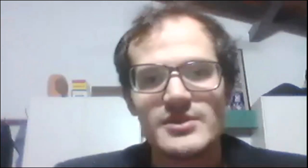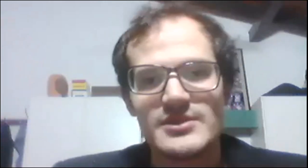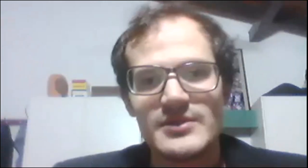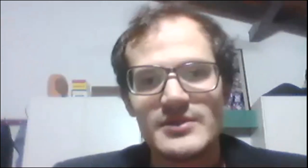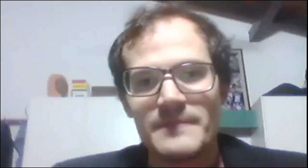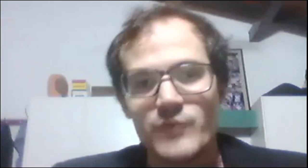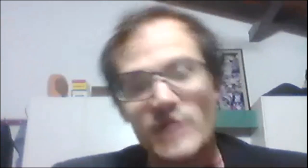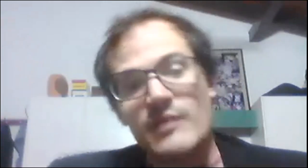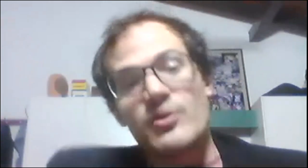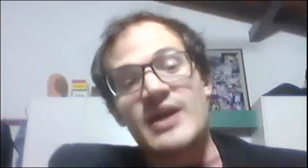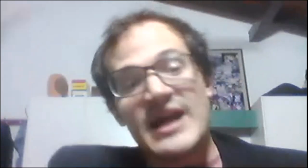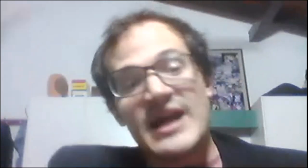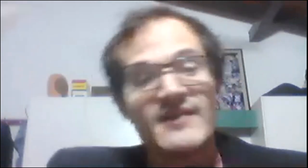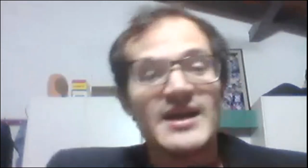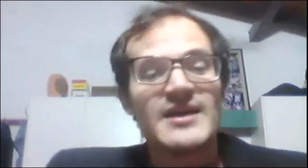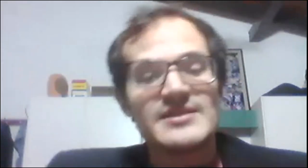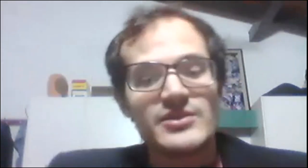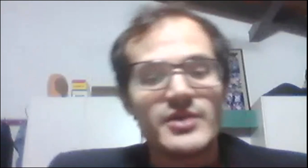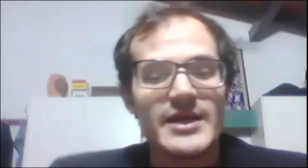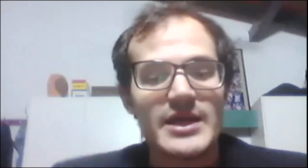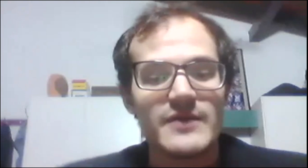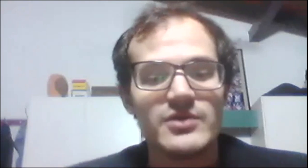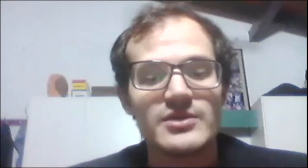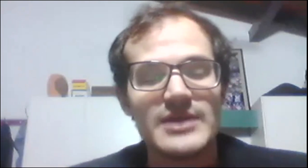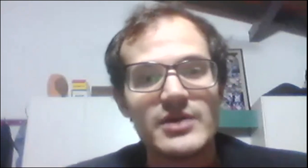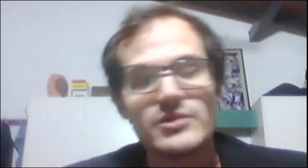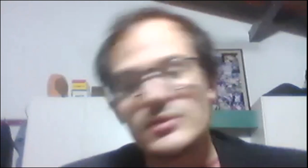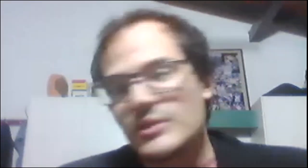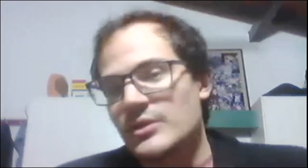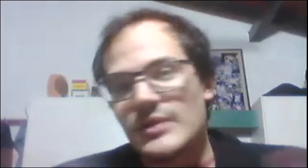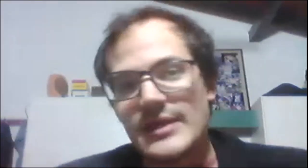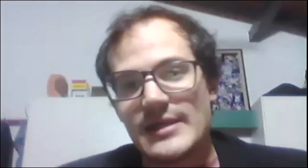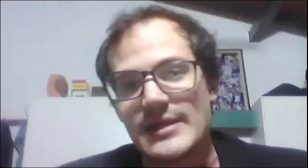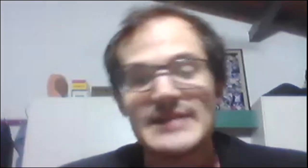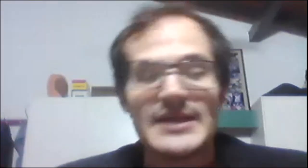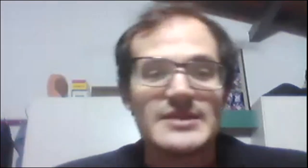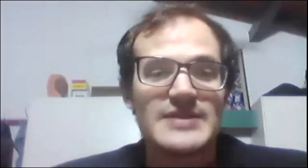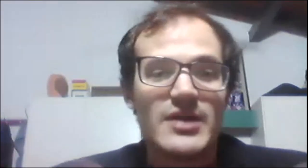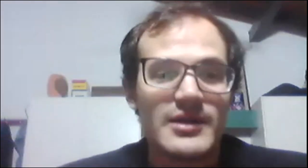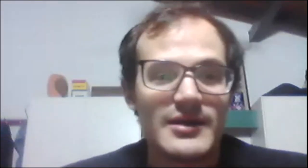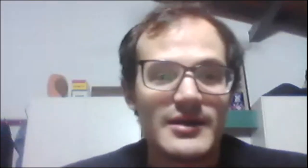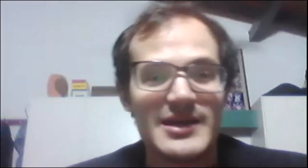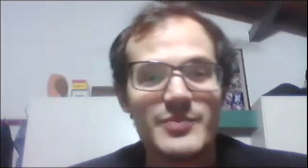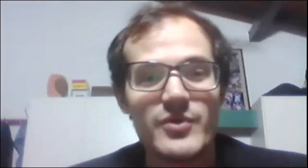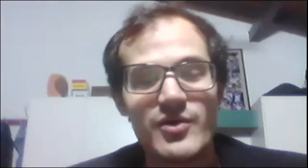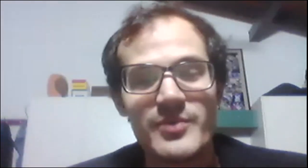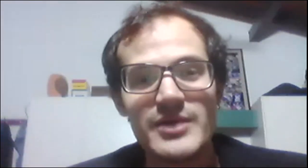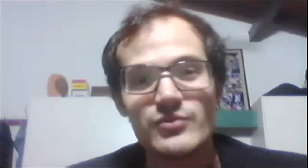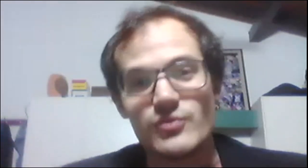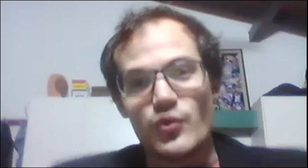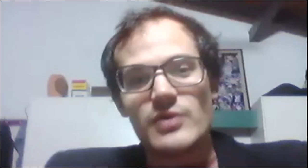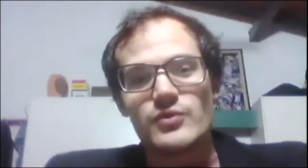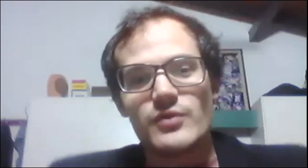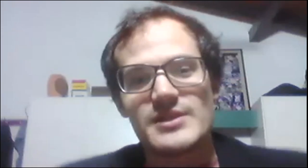en el Congreso dice, bueno, vamos a dejarle hablar al señor Herrera que vino de tan lejos, casi le lincharon al pobre hombre y